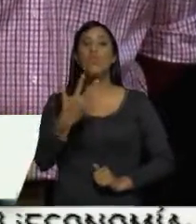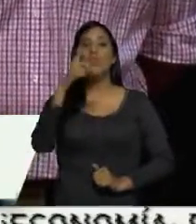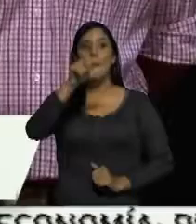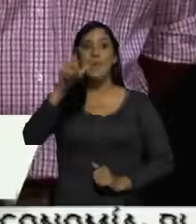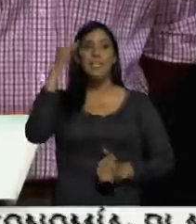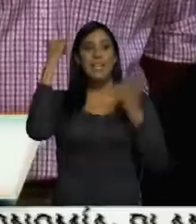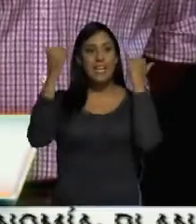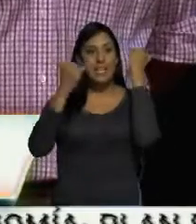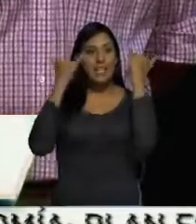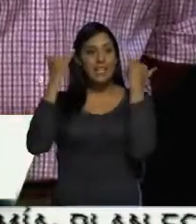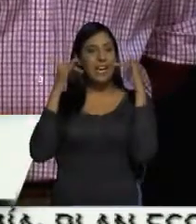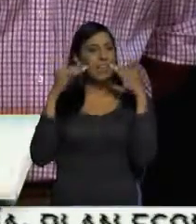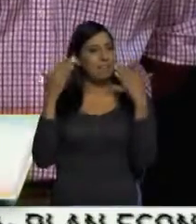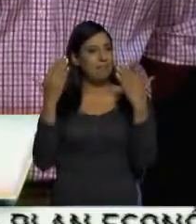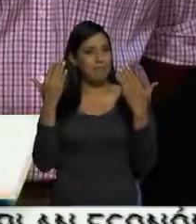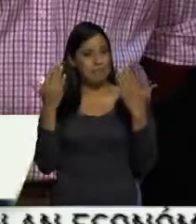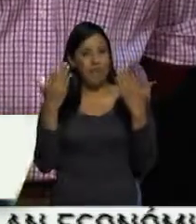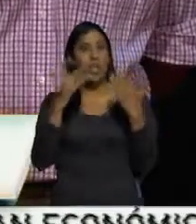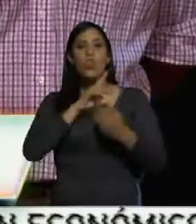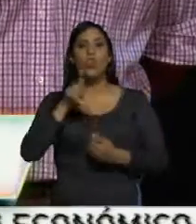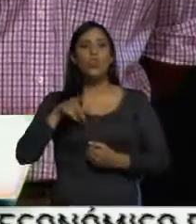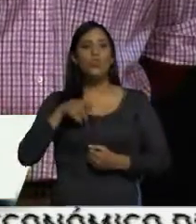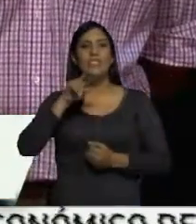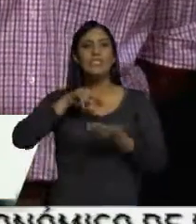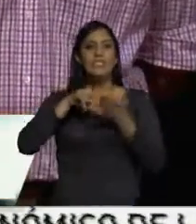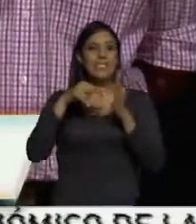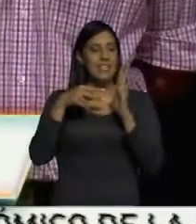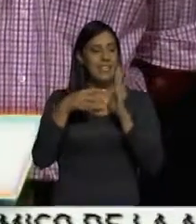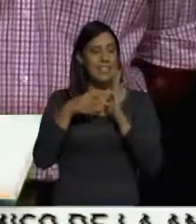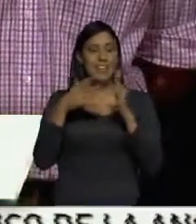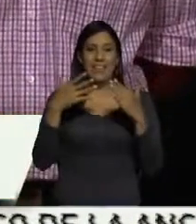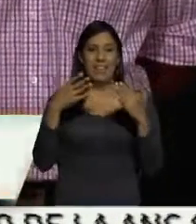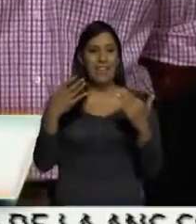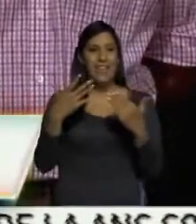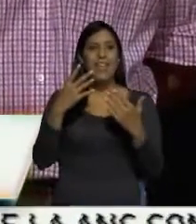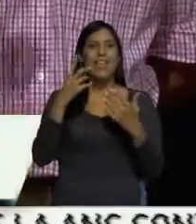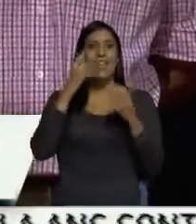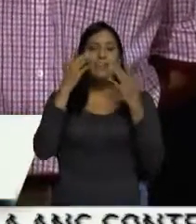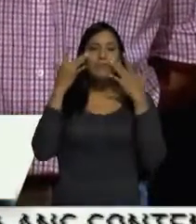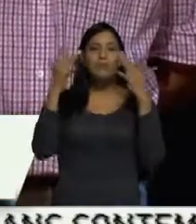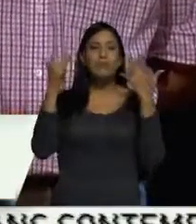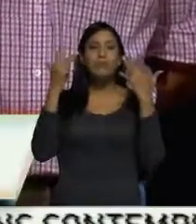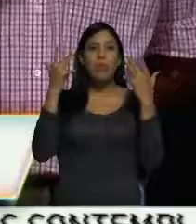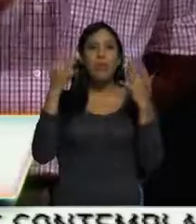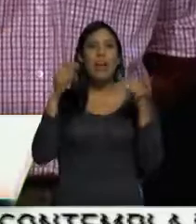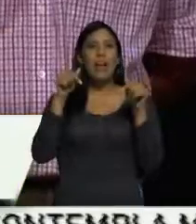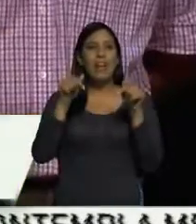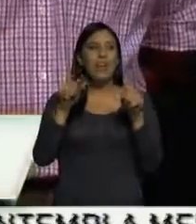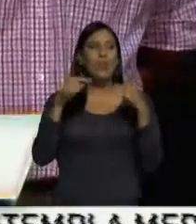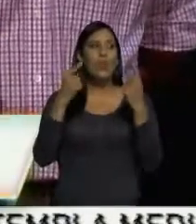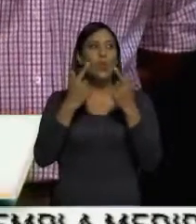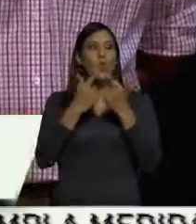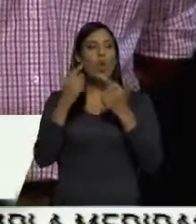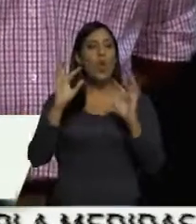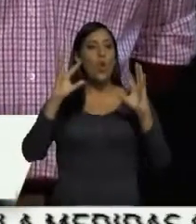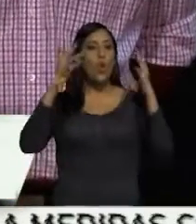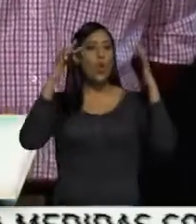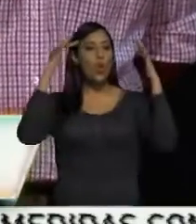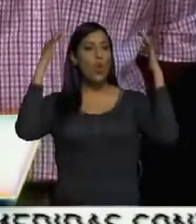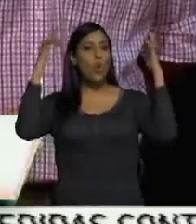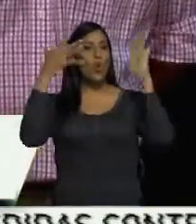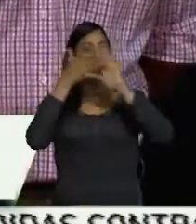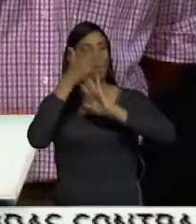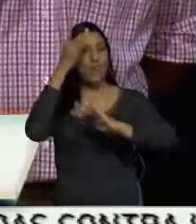creadores que no es otra cosa que visibilizar a esas glorias del